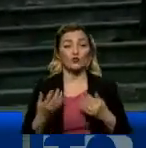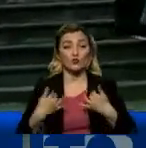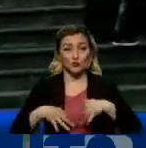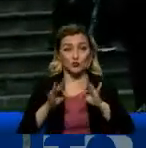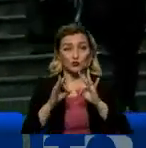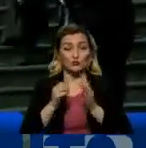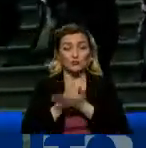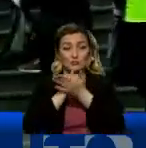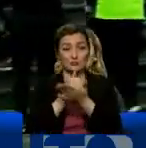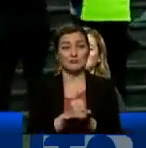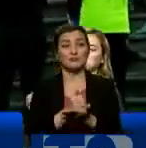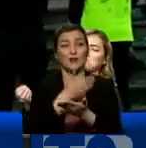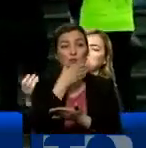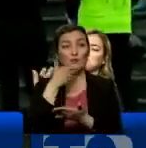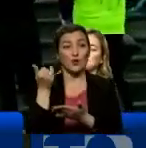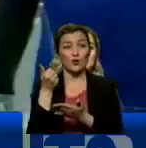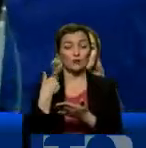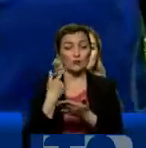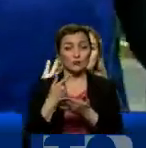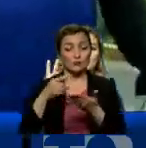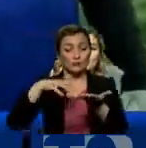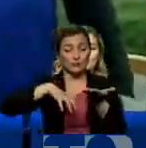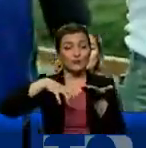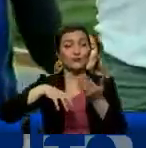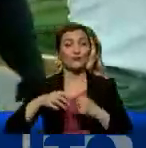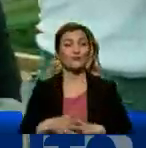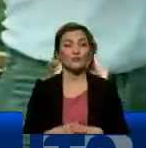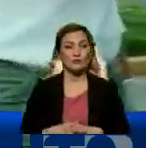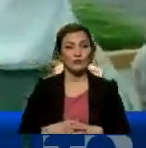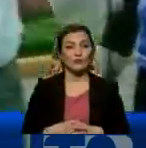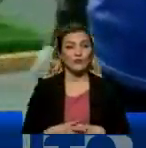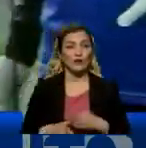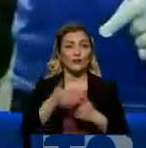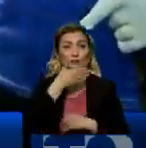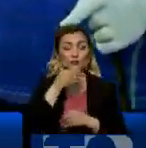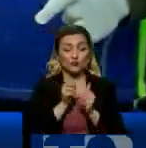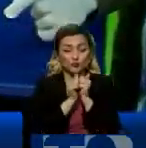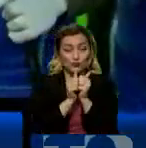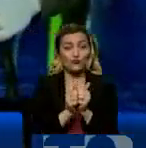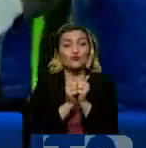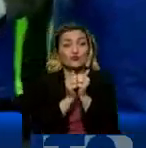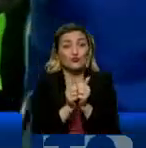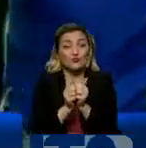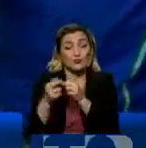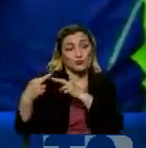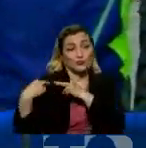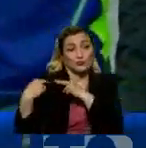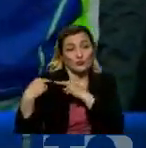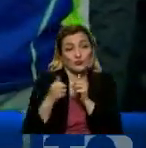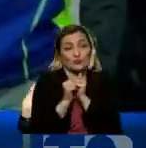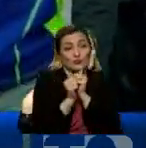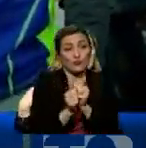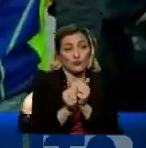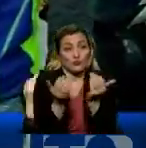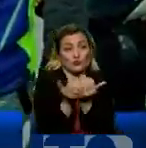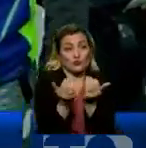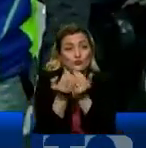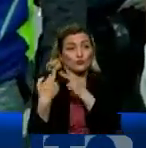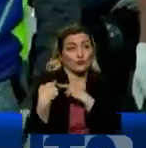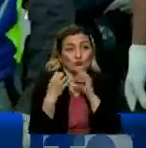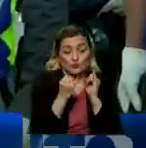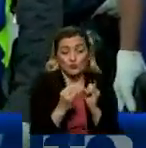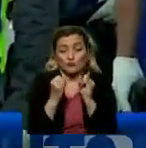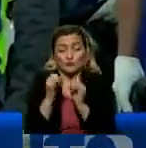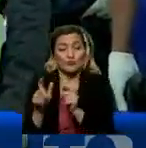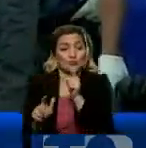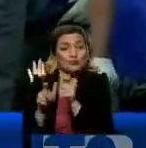de contribuir con la mejora de la parroquia. Lo principal es que nos vayamos juntando y vayamos alcanzando corresponsabilidad. La basura es responsabilidad de cada